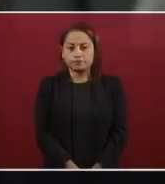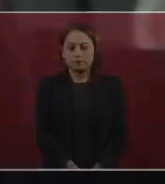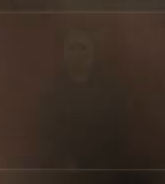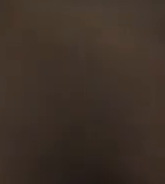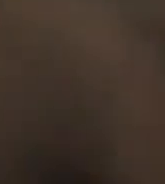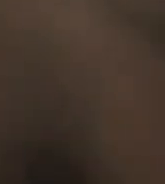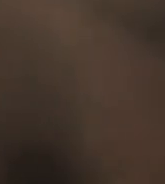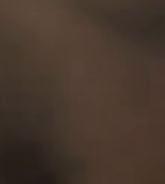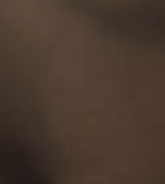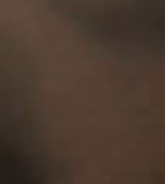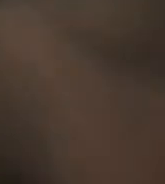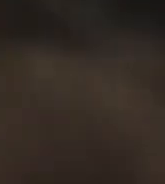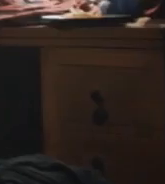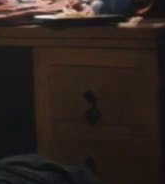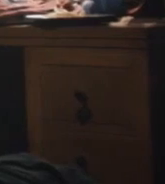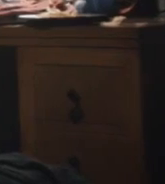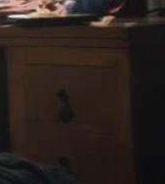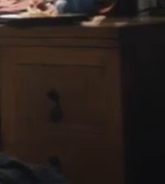Escucha su mirada.